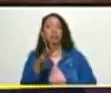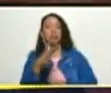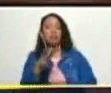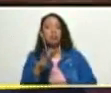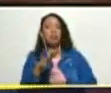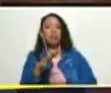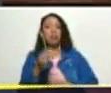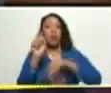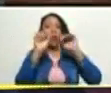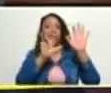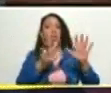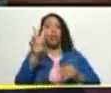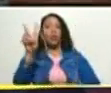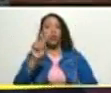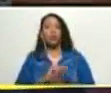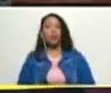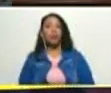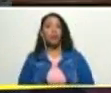82